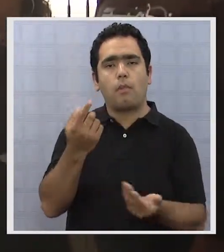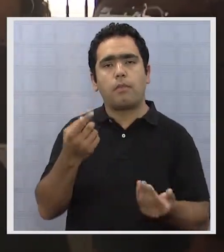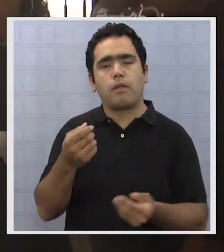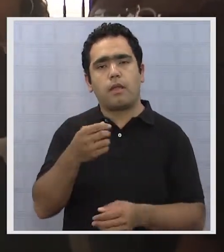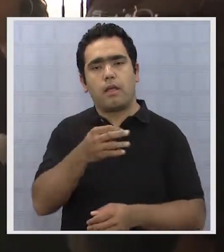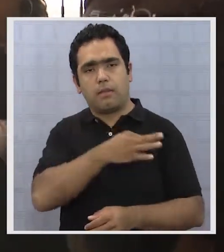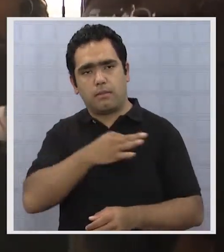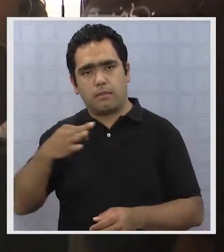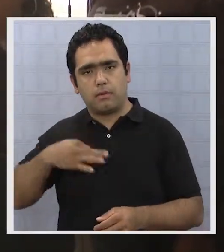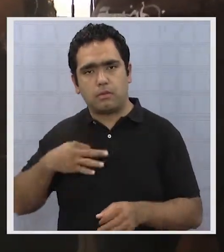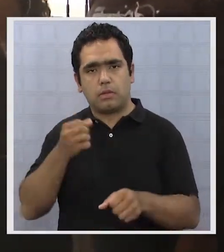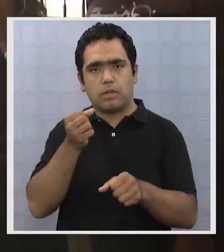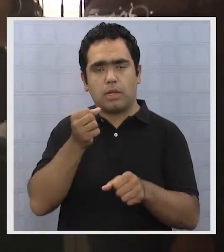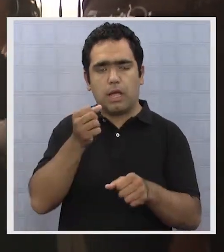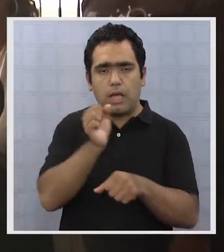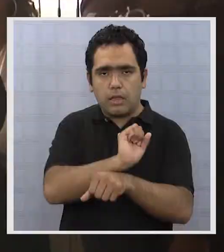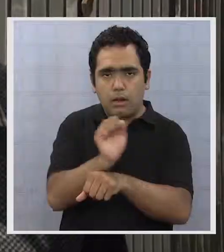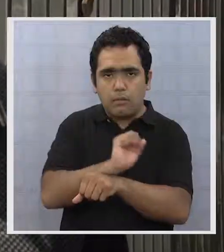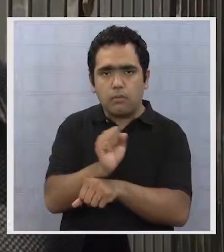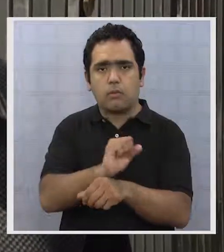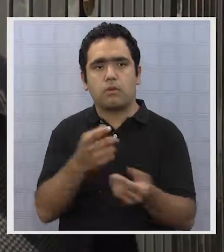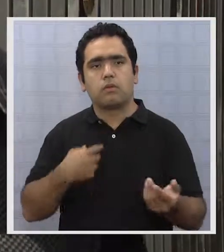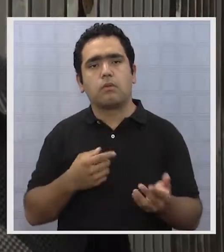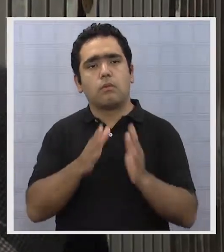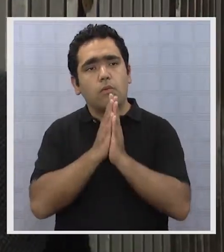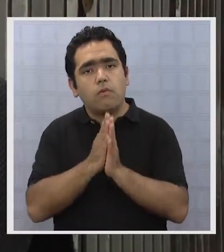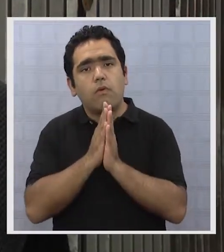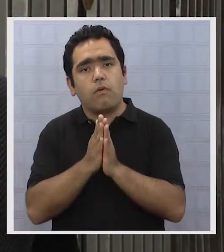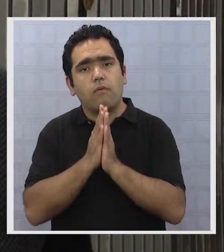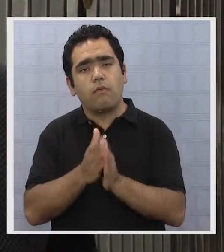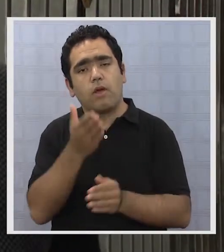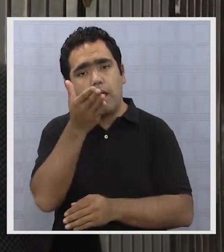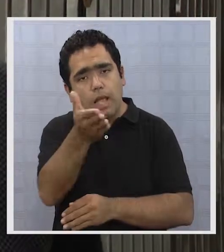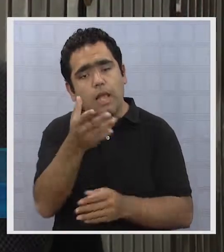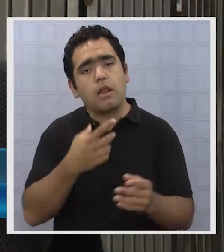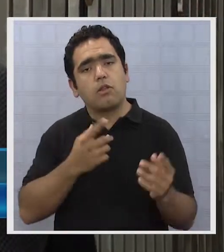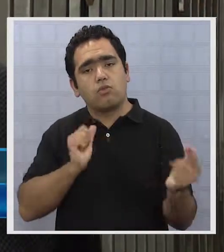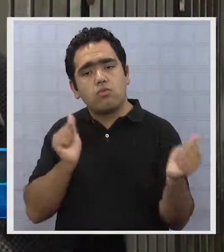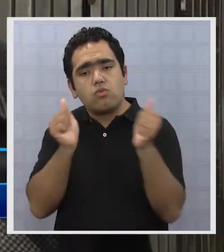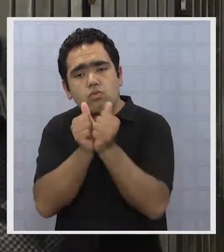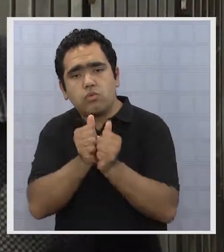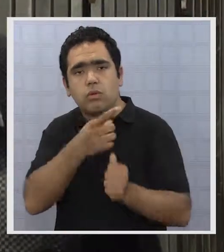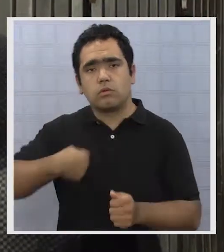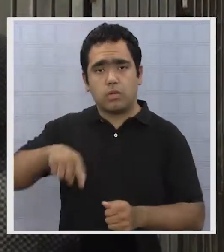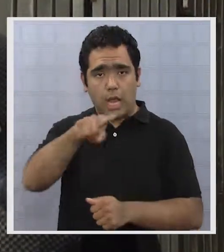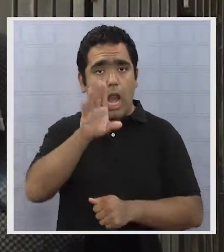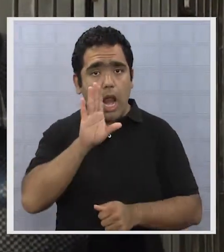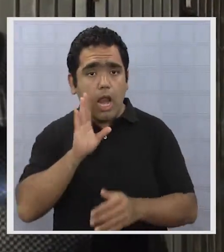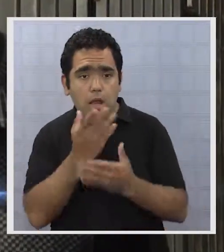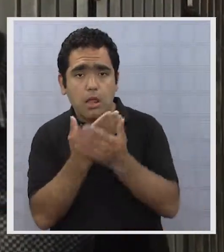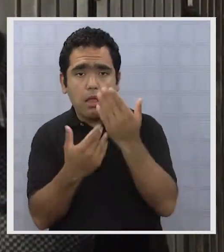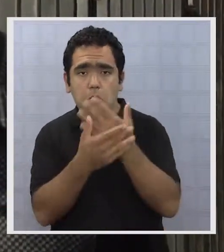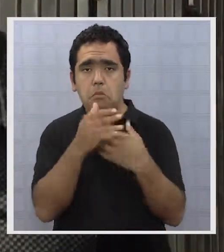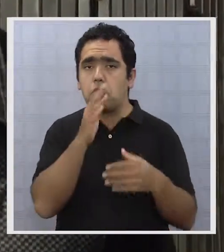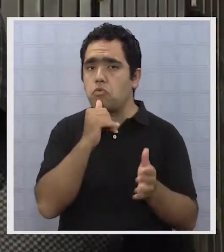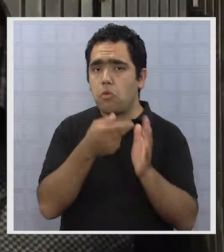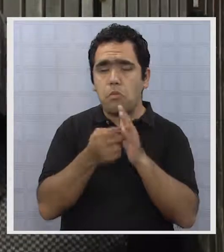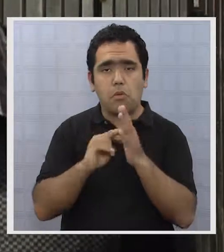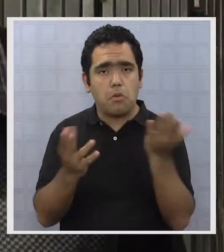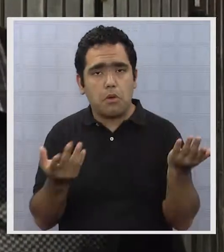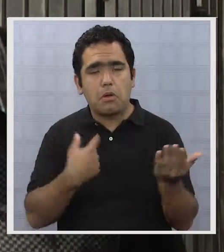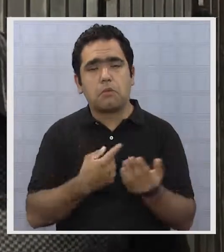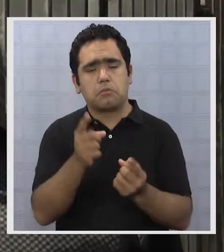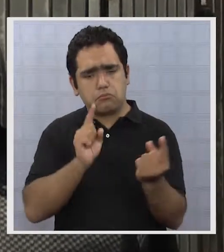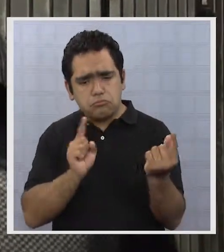Navarrete. Nosotros lo que queremos es que él se haga parte de nosotros. Si él tiene sus manos limpias como las tenemos nosotros,